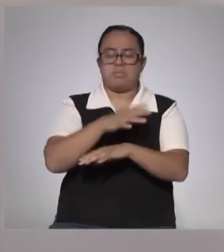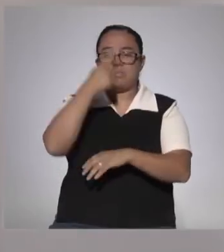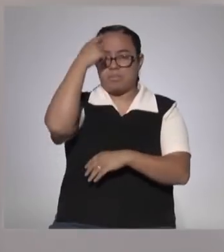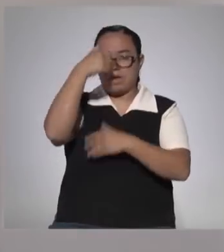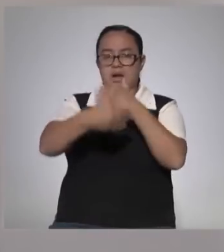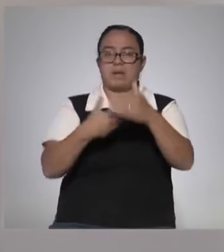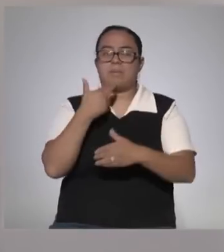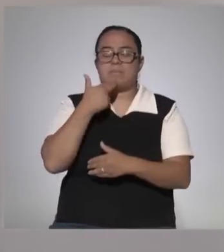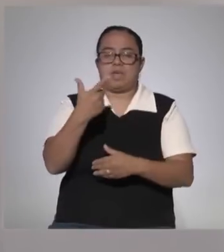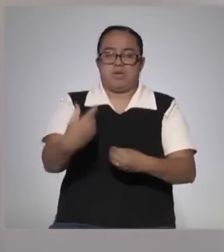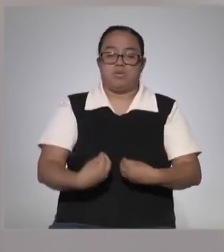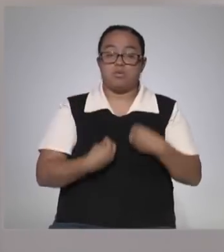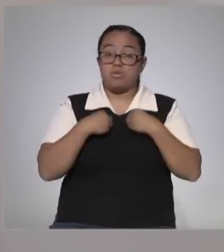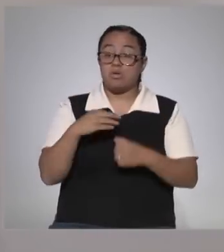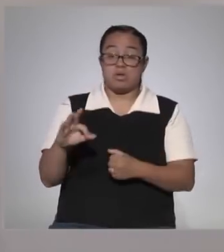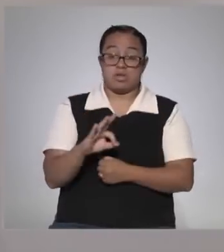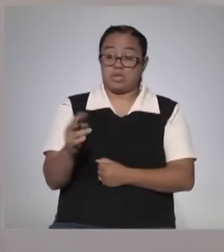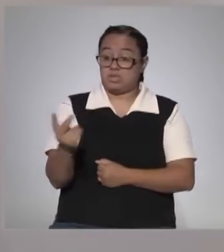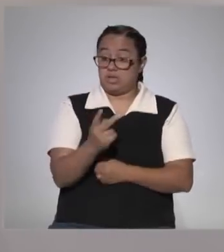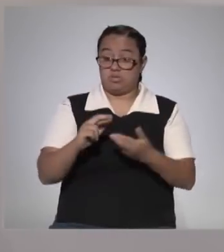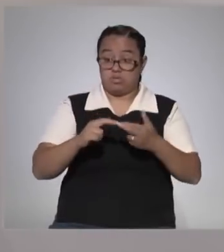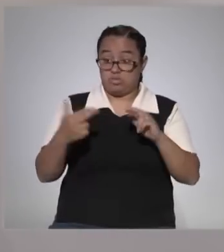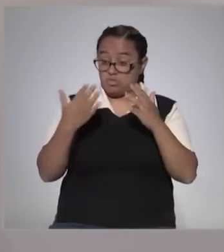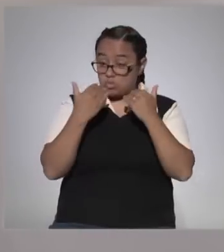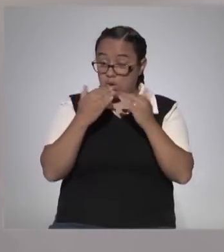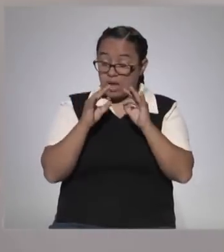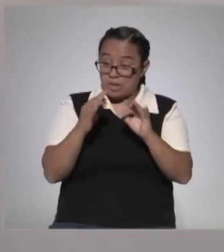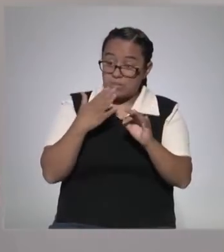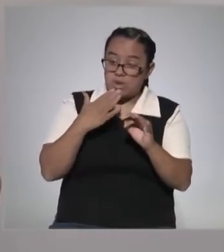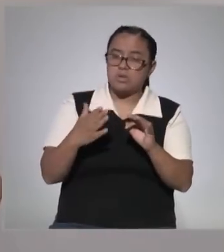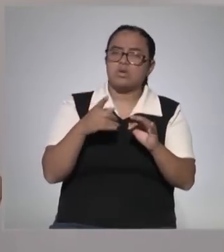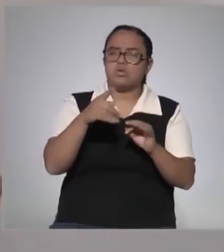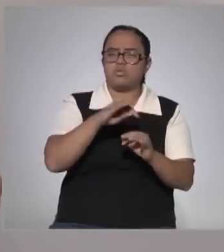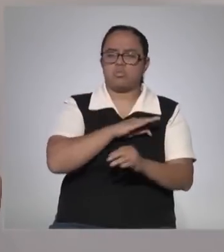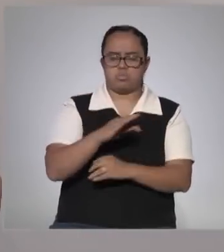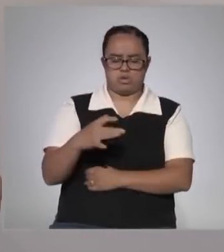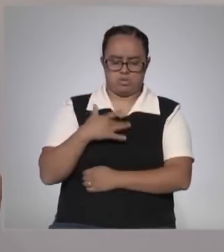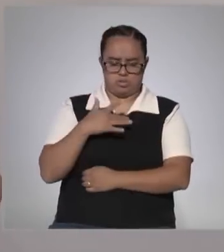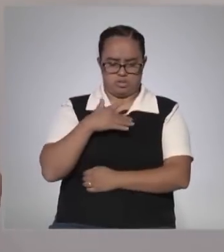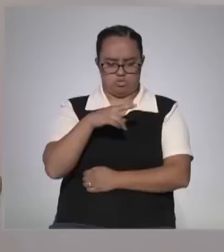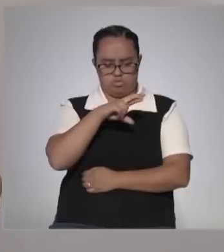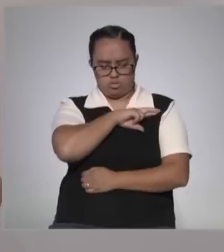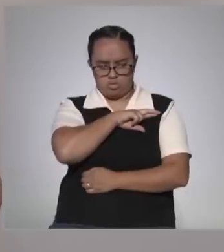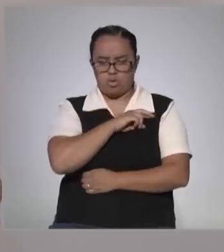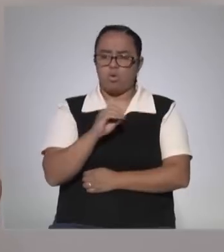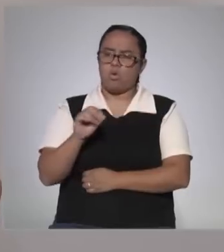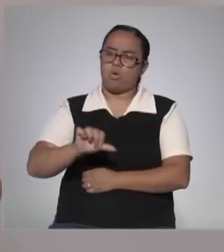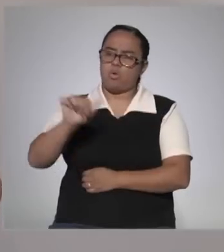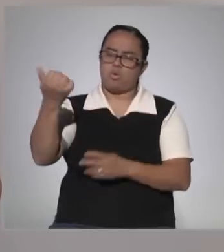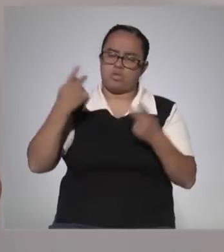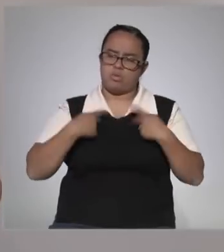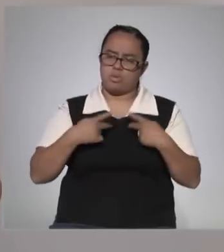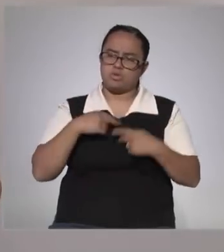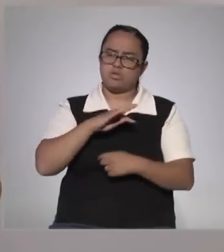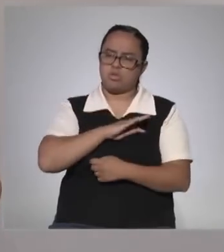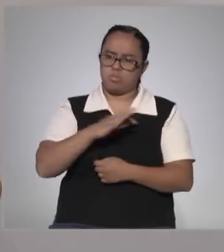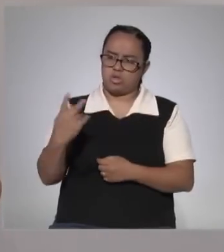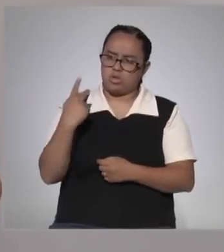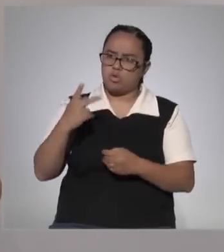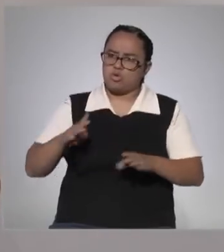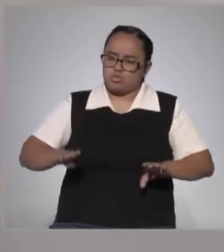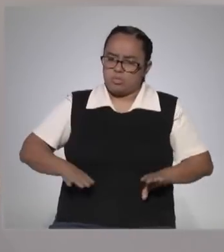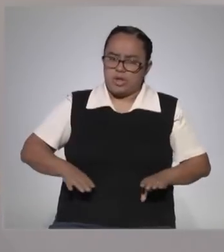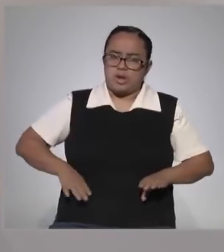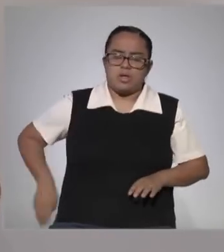una buena relación de pareja y entonces estar en otra situación, en soltería o en pareja con alguien más, es posible y debe